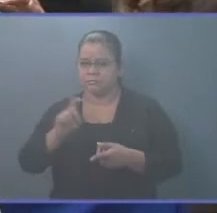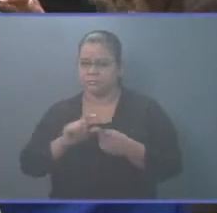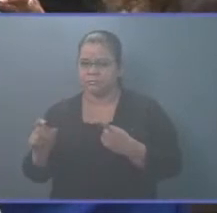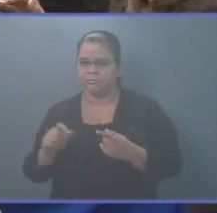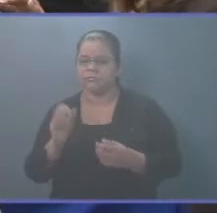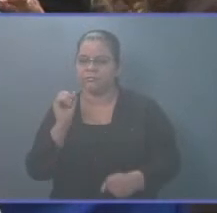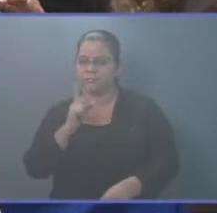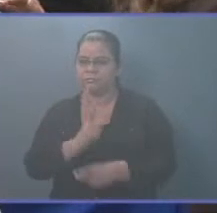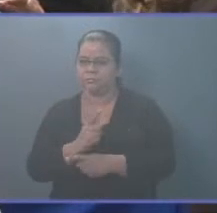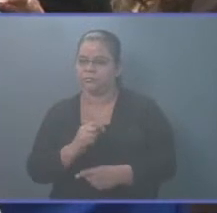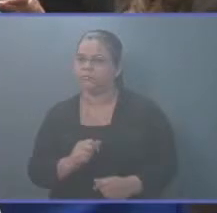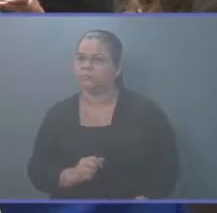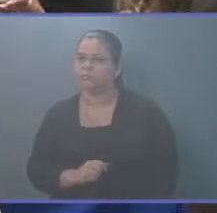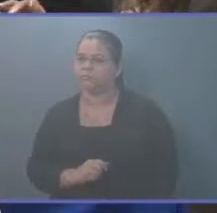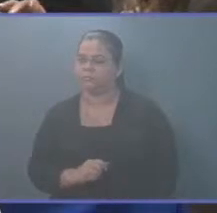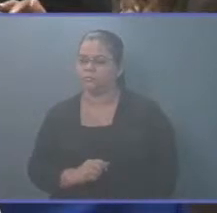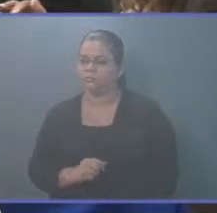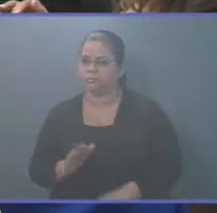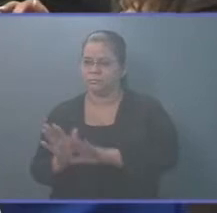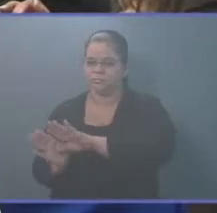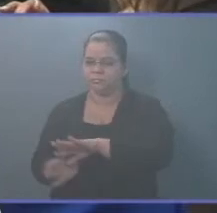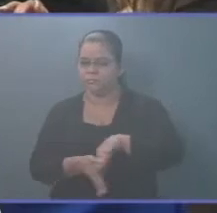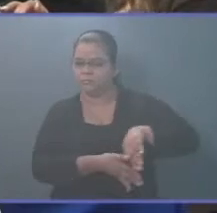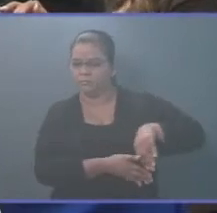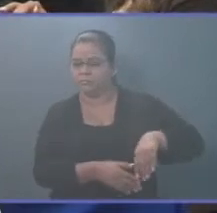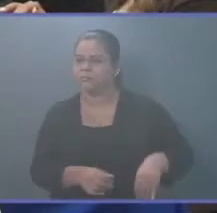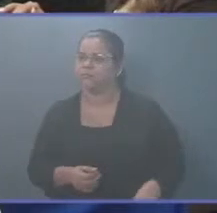Sí, correspondiente. Bien, pasemos entonces a